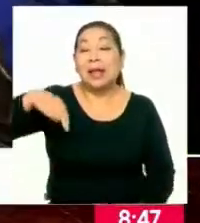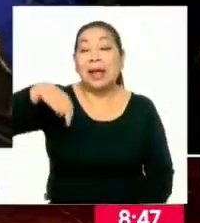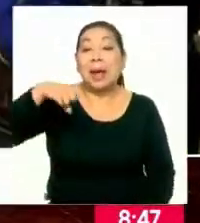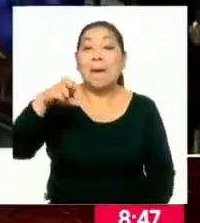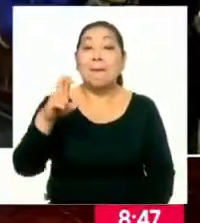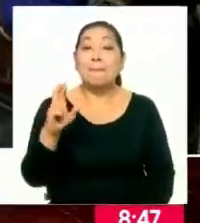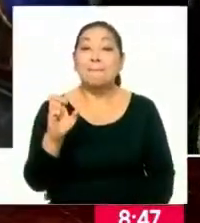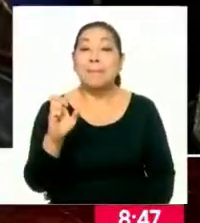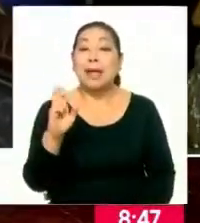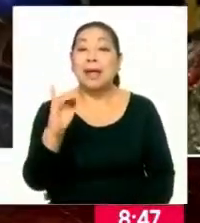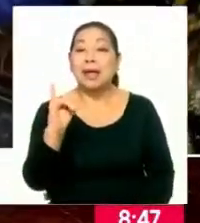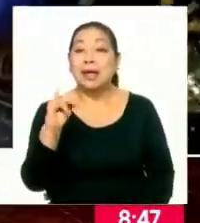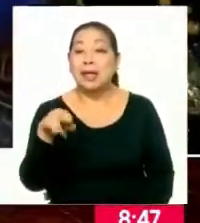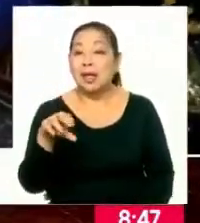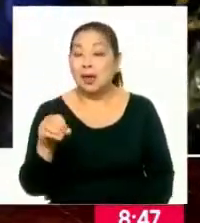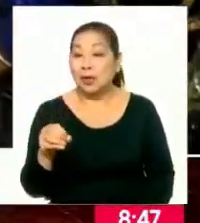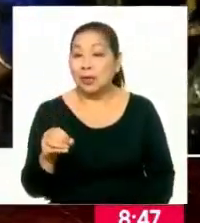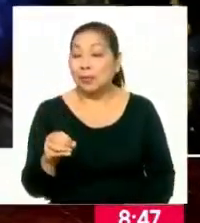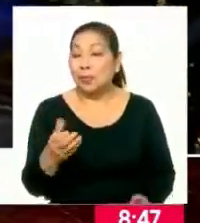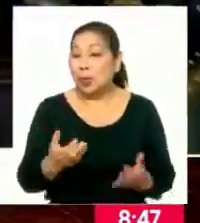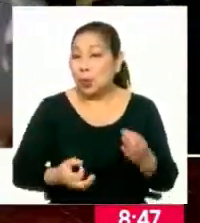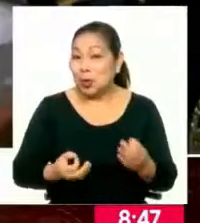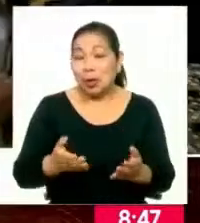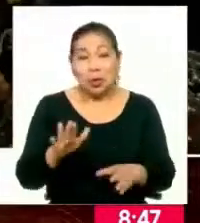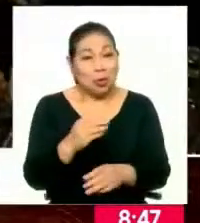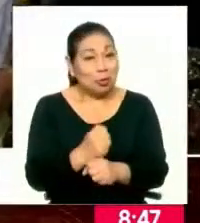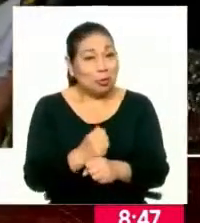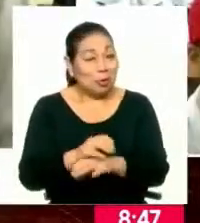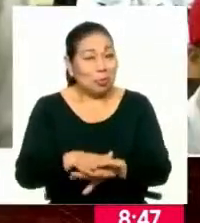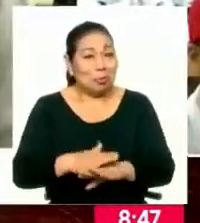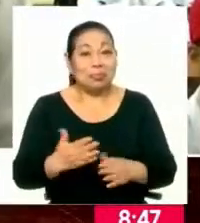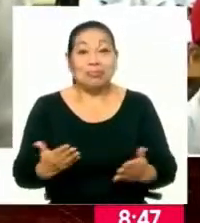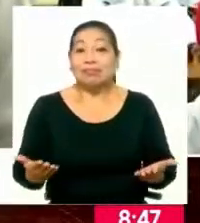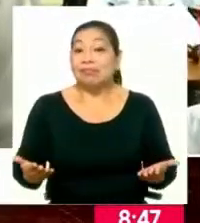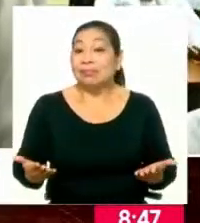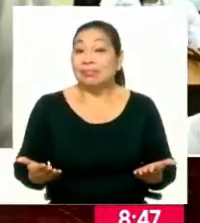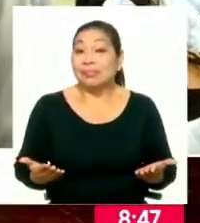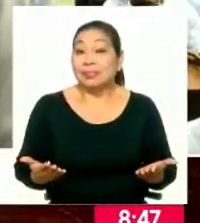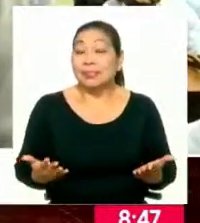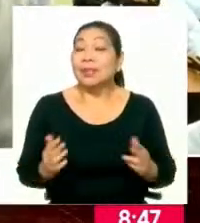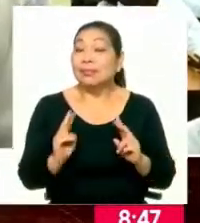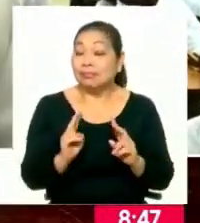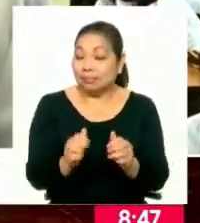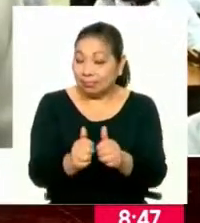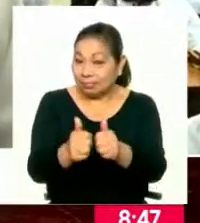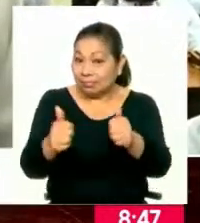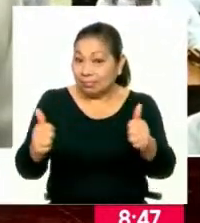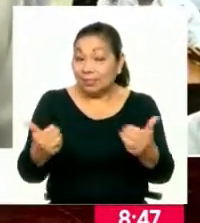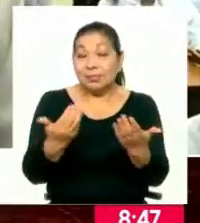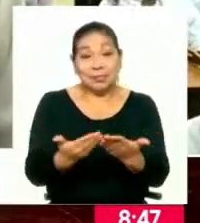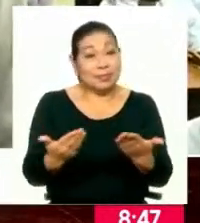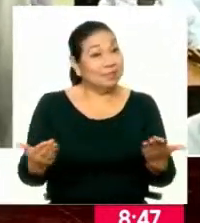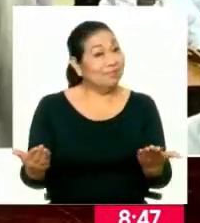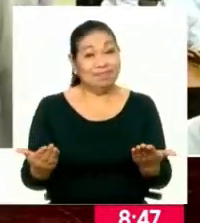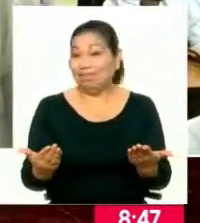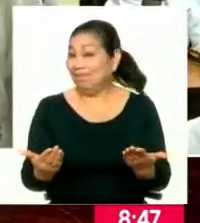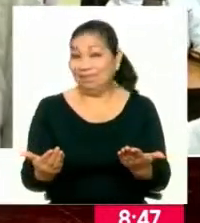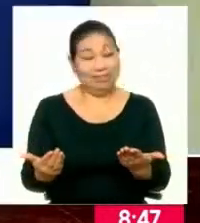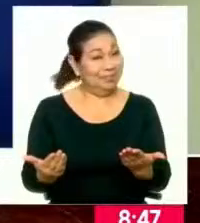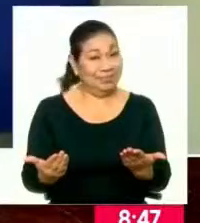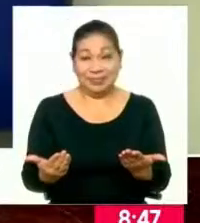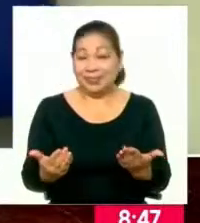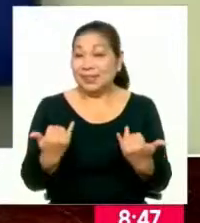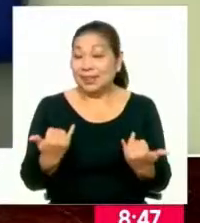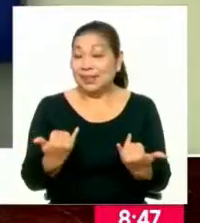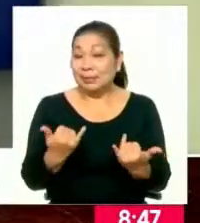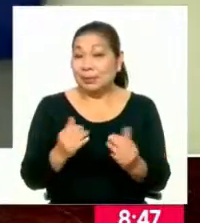termina siendo una decisión política que impide que la justicia haga su trabajo. Bueno, hay que también separar las cosas. O sea,